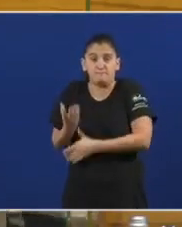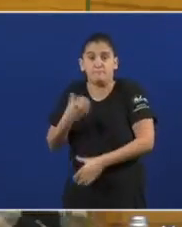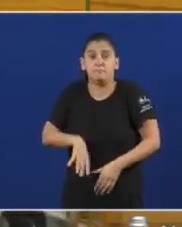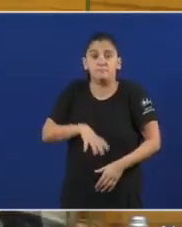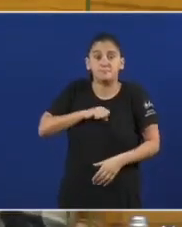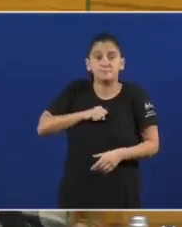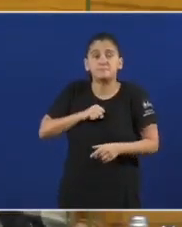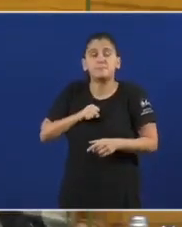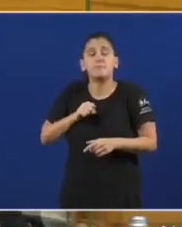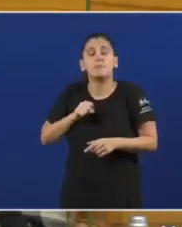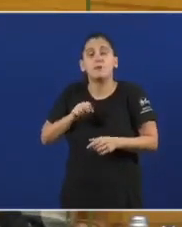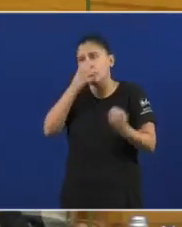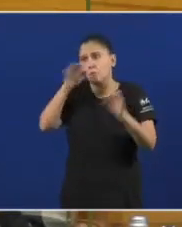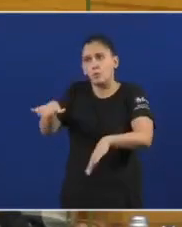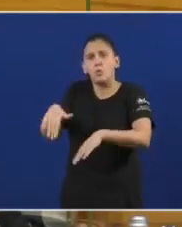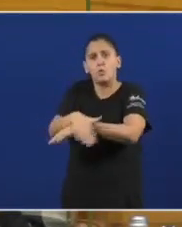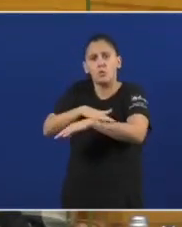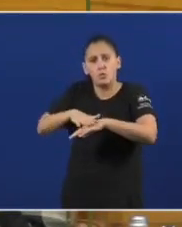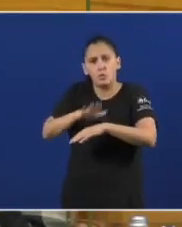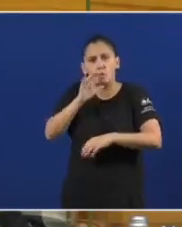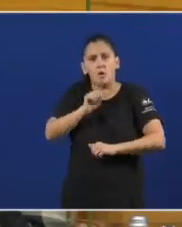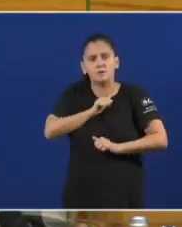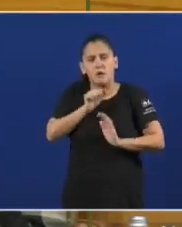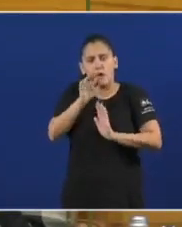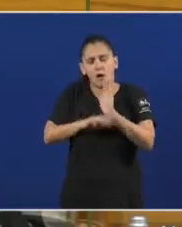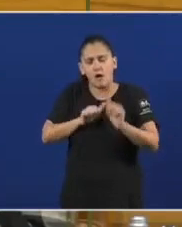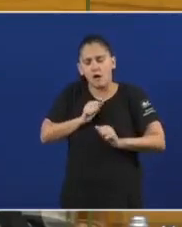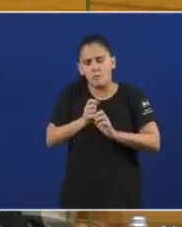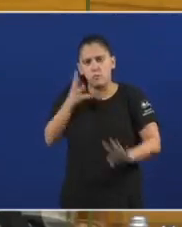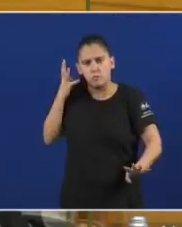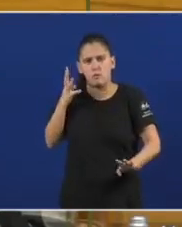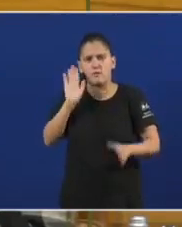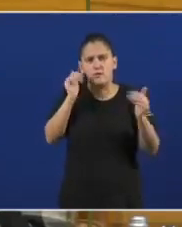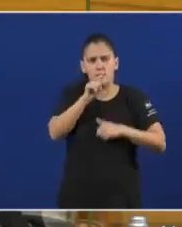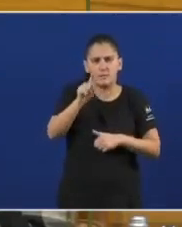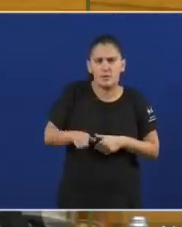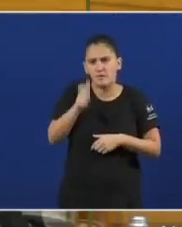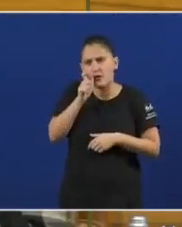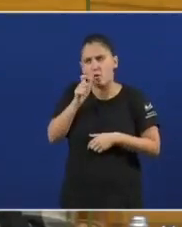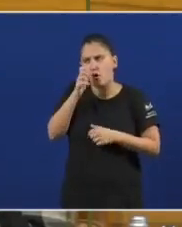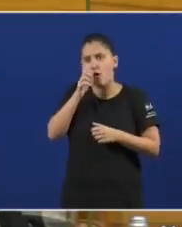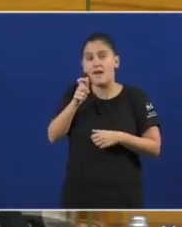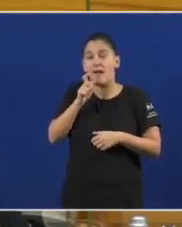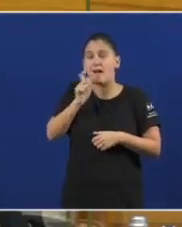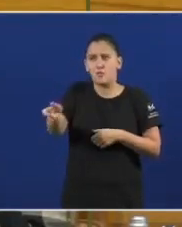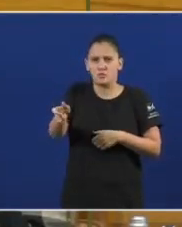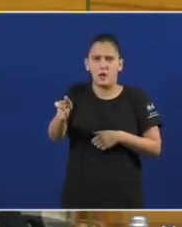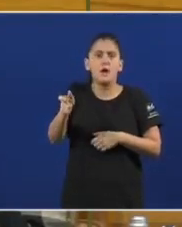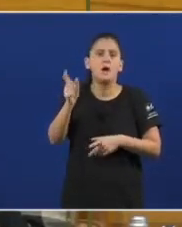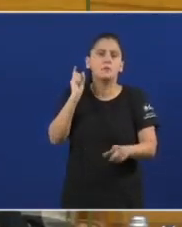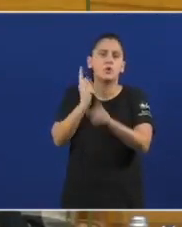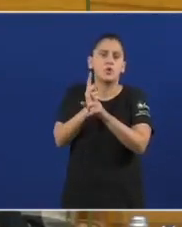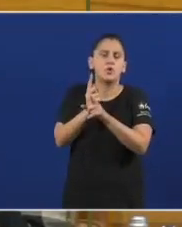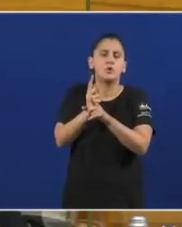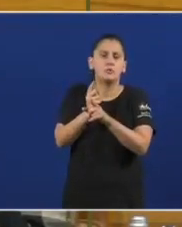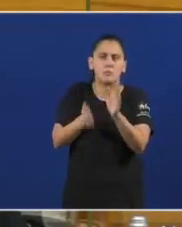responsabiliza o Goberno pola espera en atención primaria. Feijóo acusa a oposición de poñer en